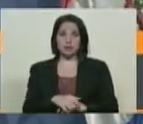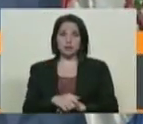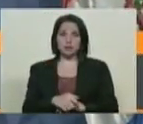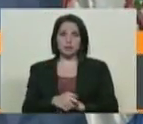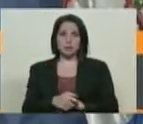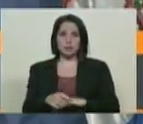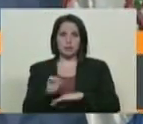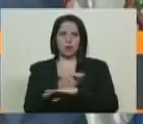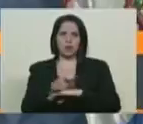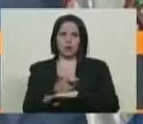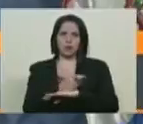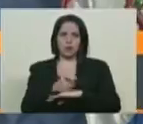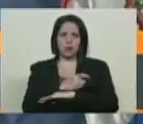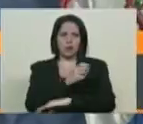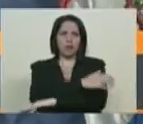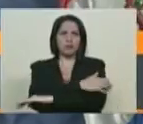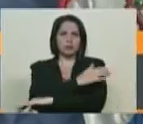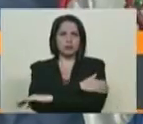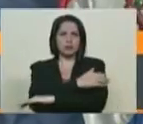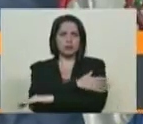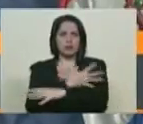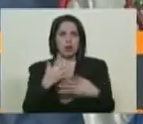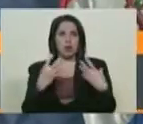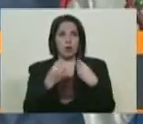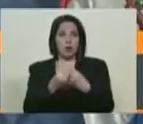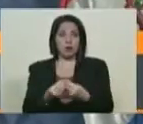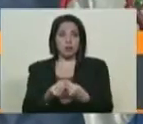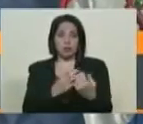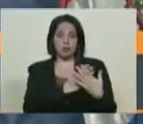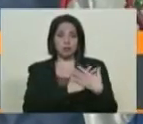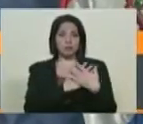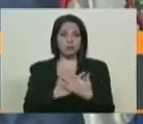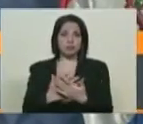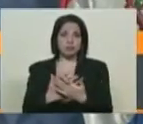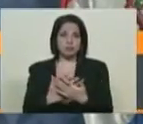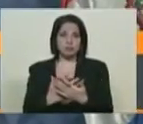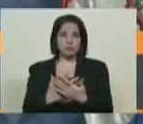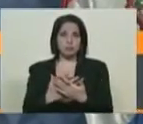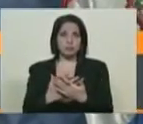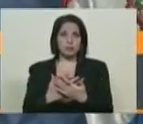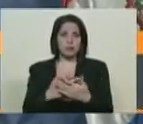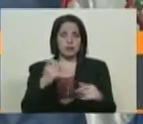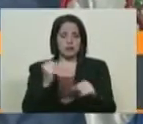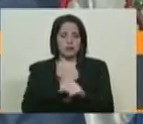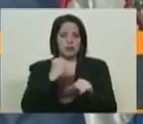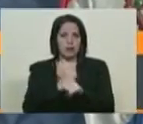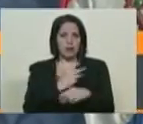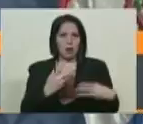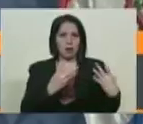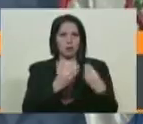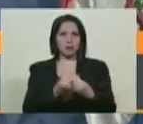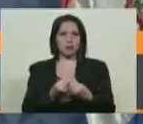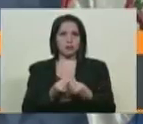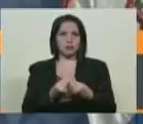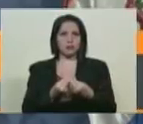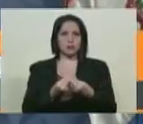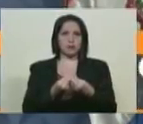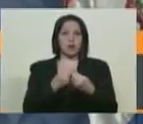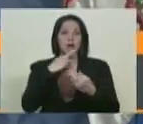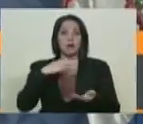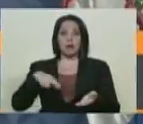Gobierno y oposición han ratificado su disposición de avanzar en este proceso y